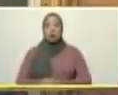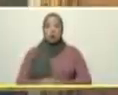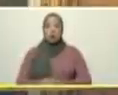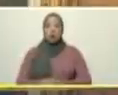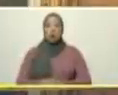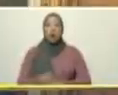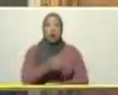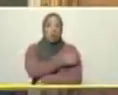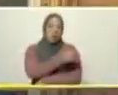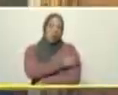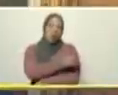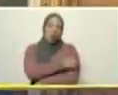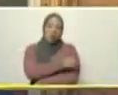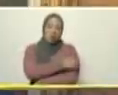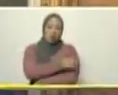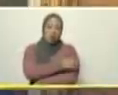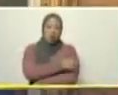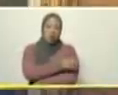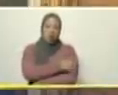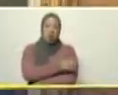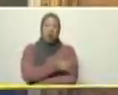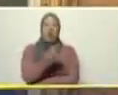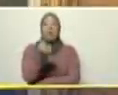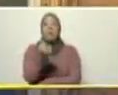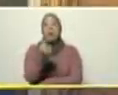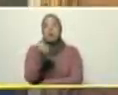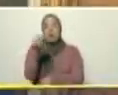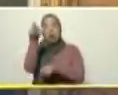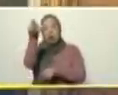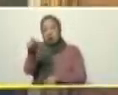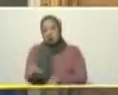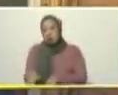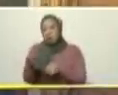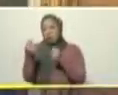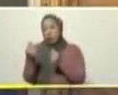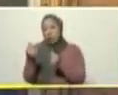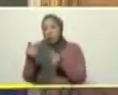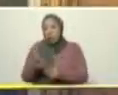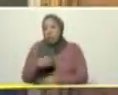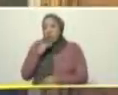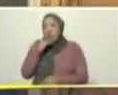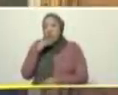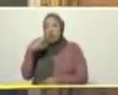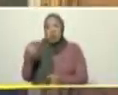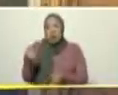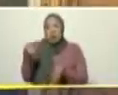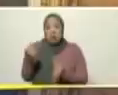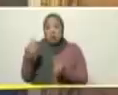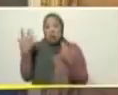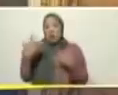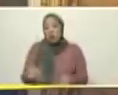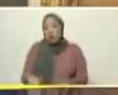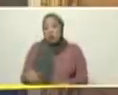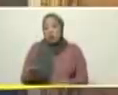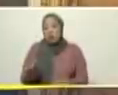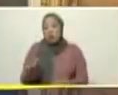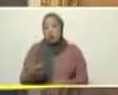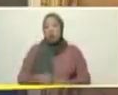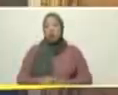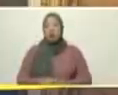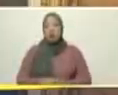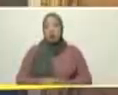oligárquica, elitesca, representativa burguesa, comenzó a